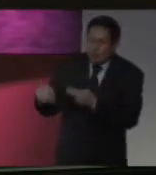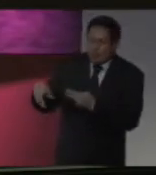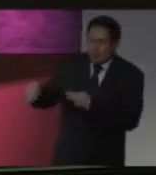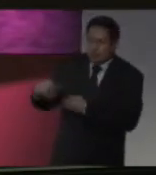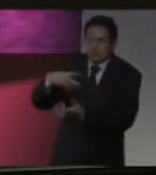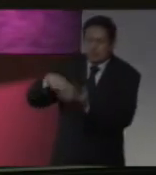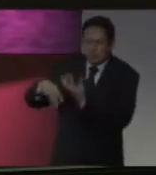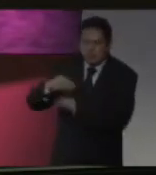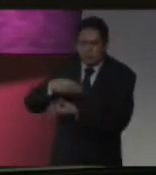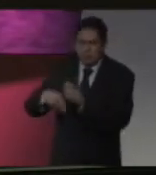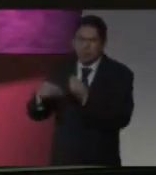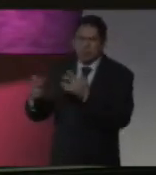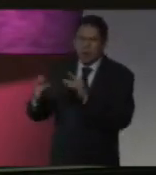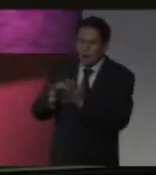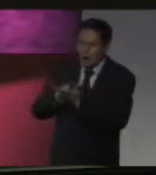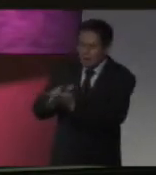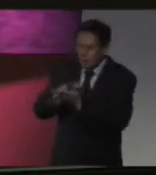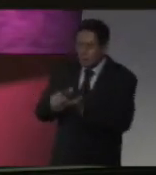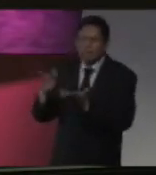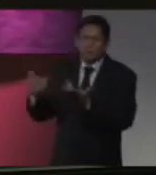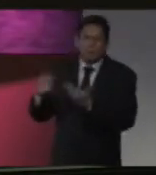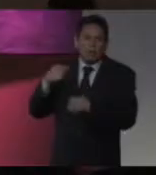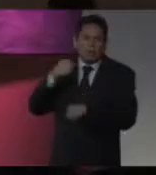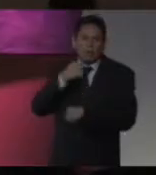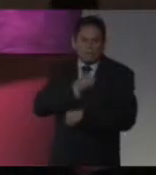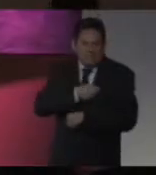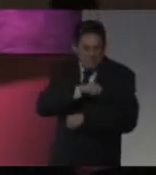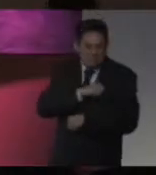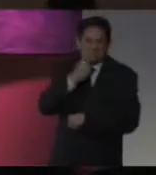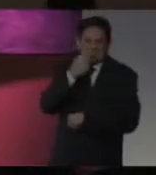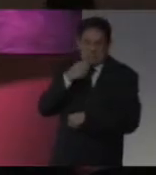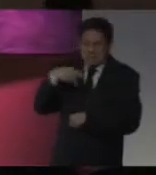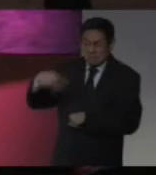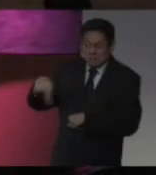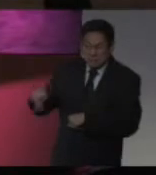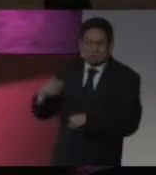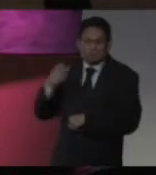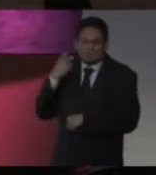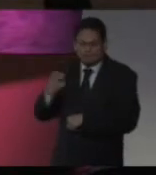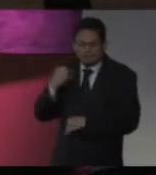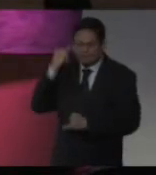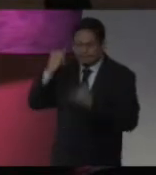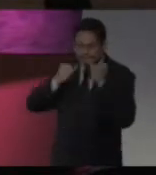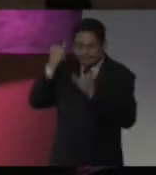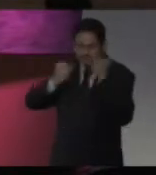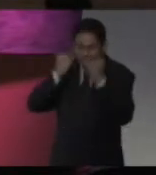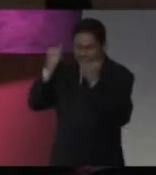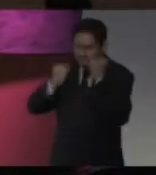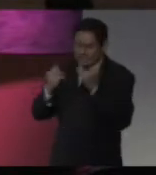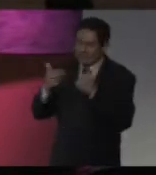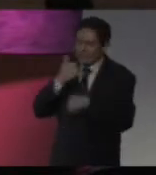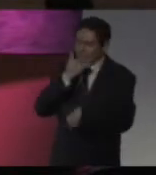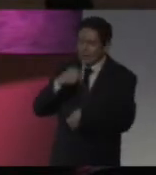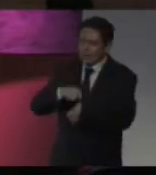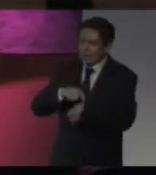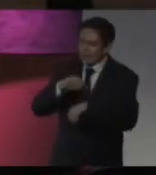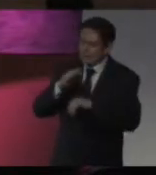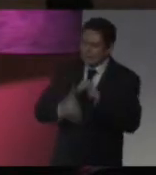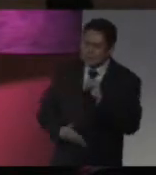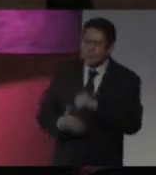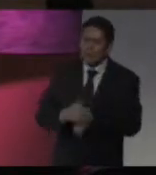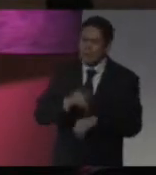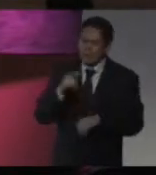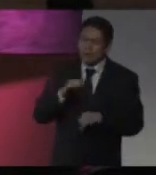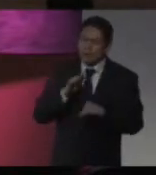mutuo, formas alternativas de medicina y salud, en fin, hay una cantidad increíble de estrategias desplegadas. Voy a terminar, se me acabó el tiempo.